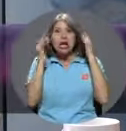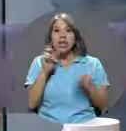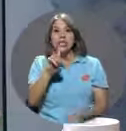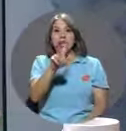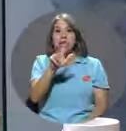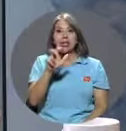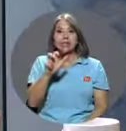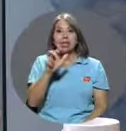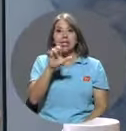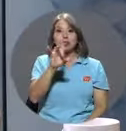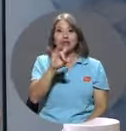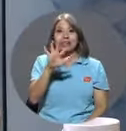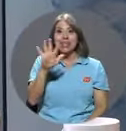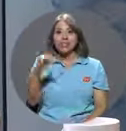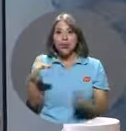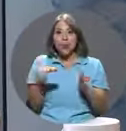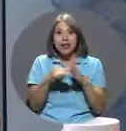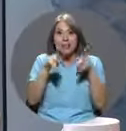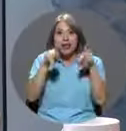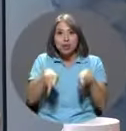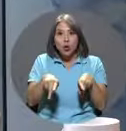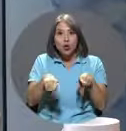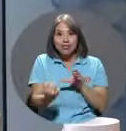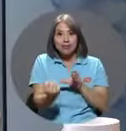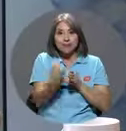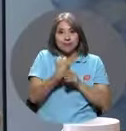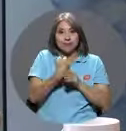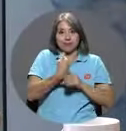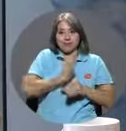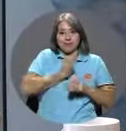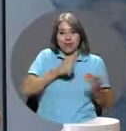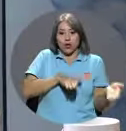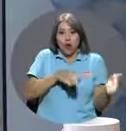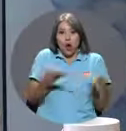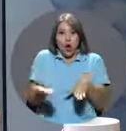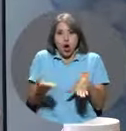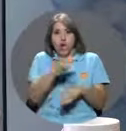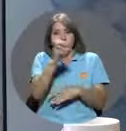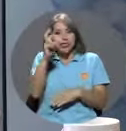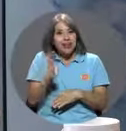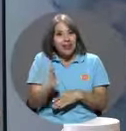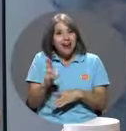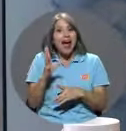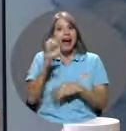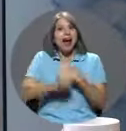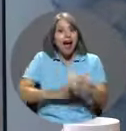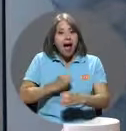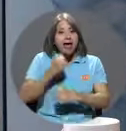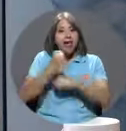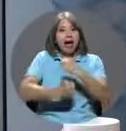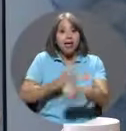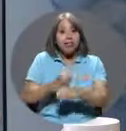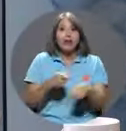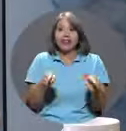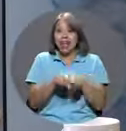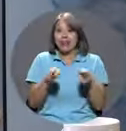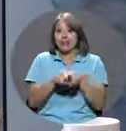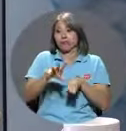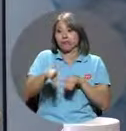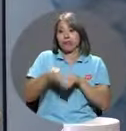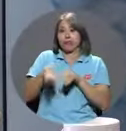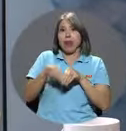cada año. Esto sin mencionar los intentos, ¿verdad?, que deben ser muchos más. Y en el mundo, pues también, como dije al inicio del